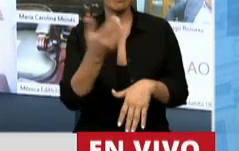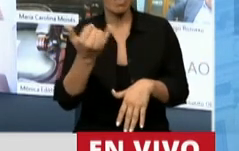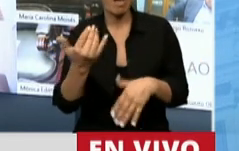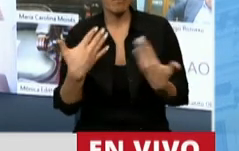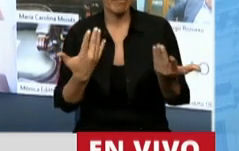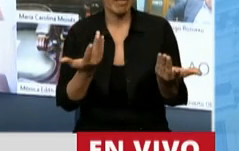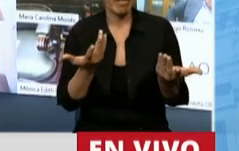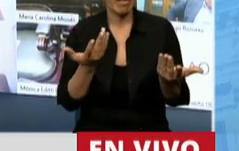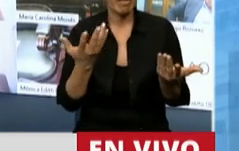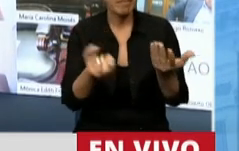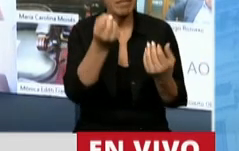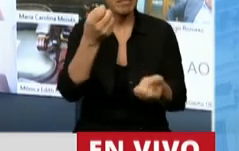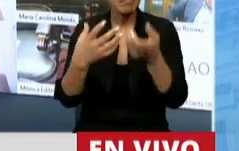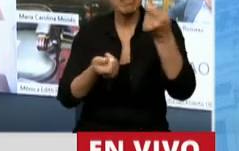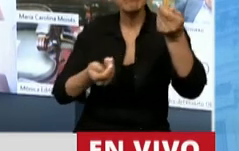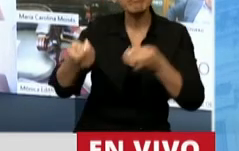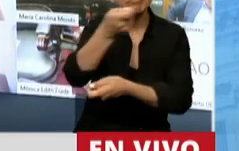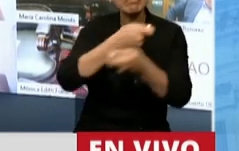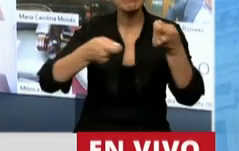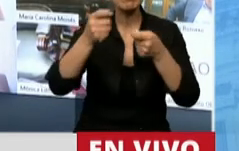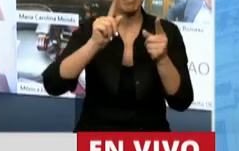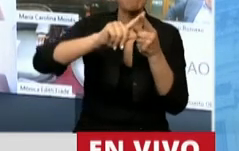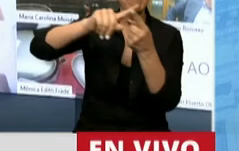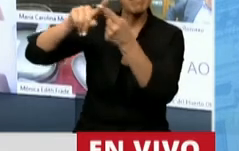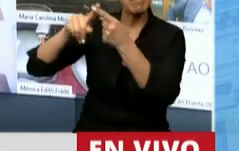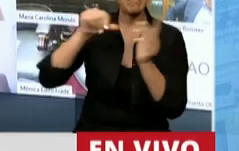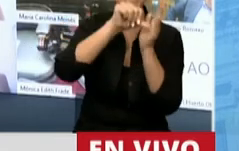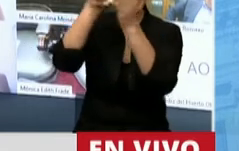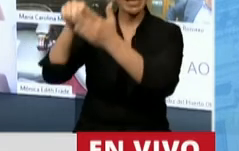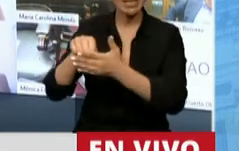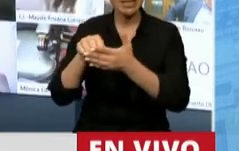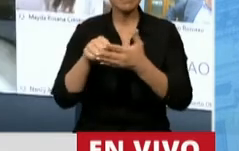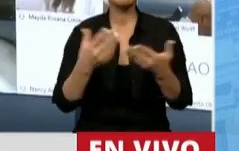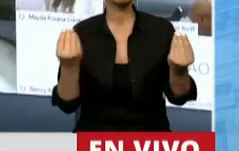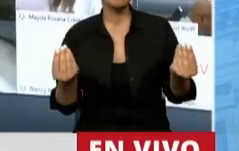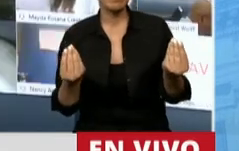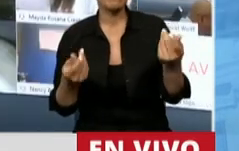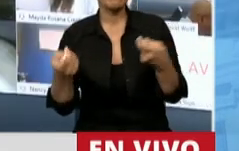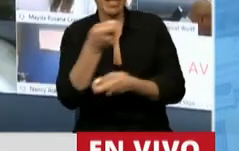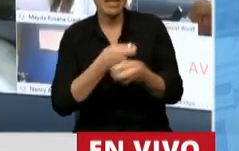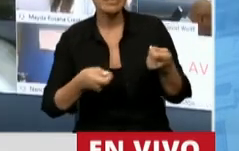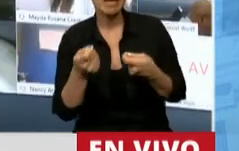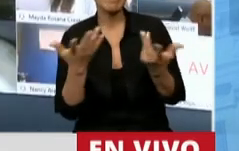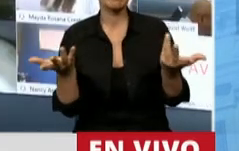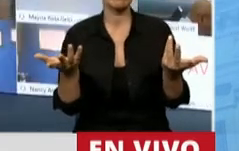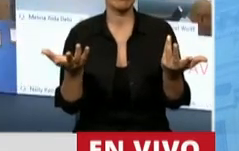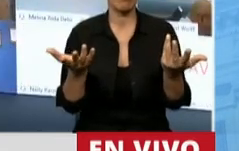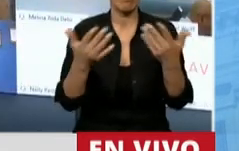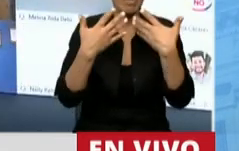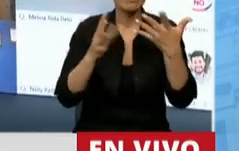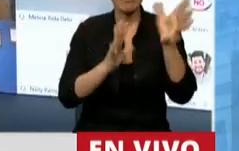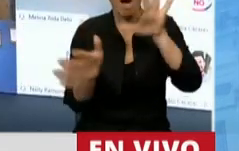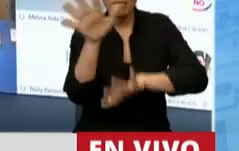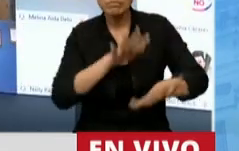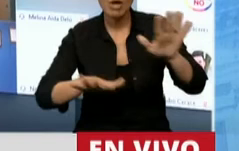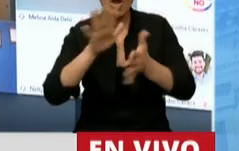pueden acceder a los mercados internacionales en la búsqueda de financiamiento que a partir de la